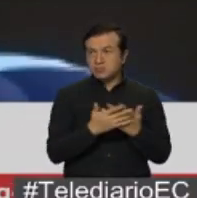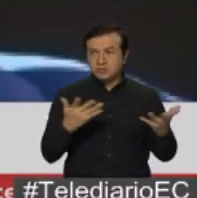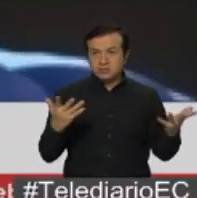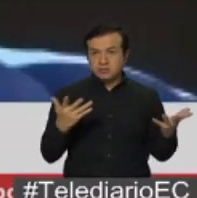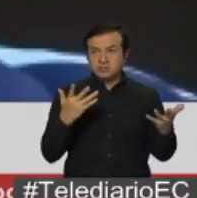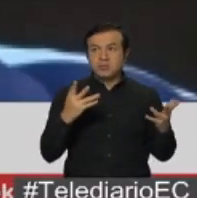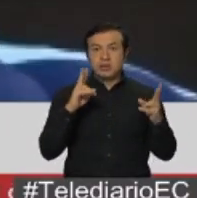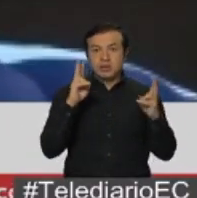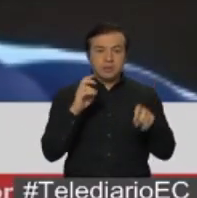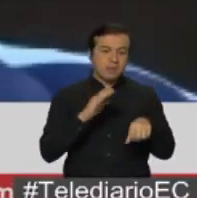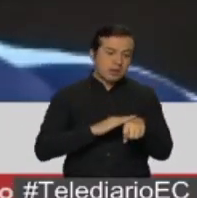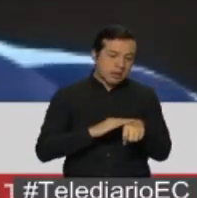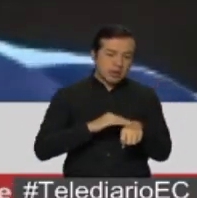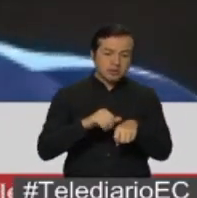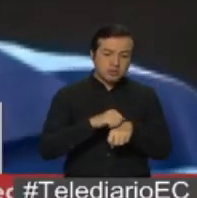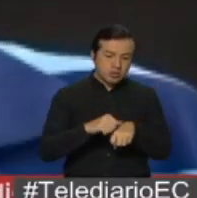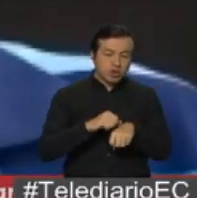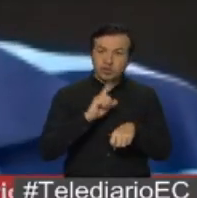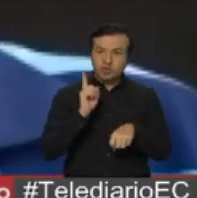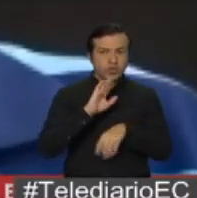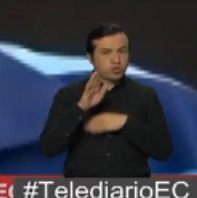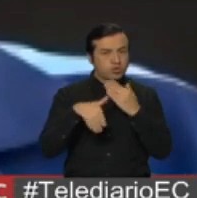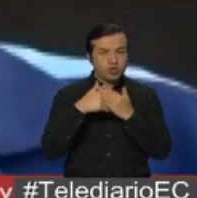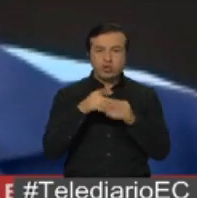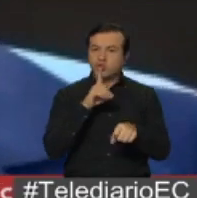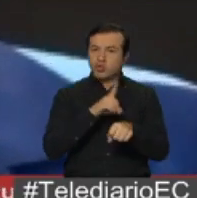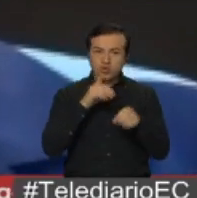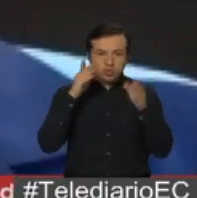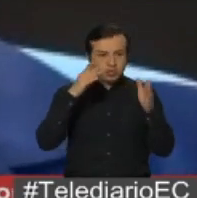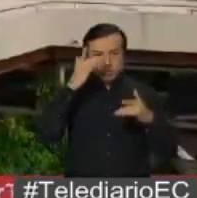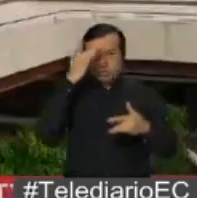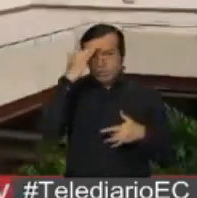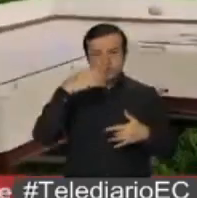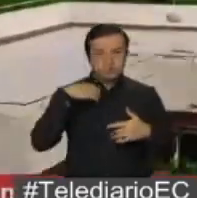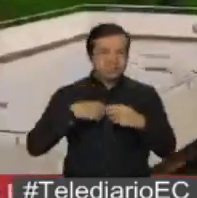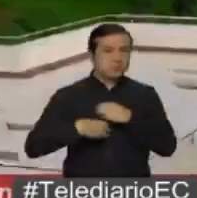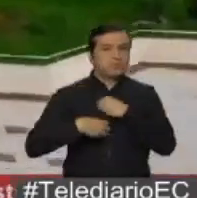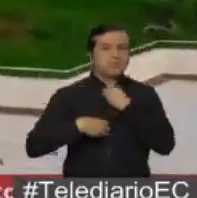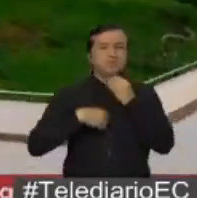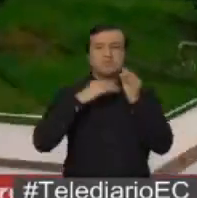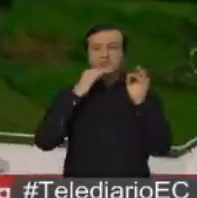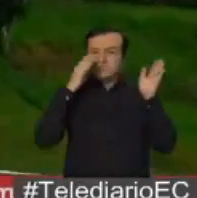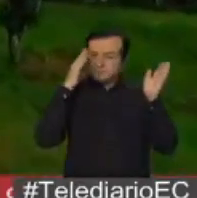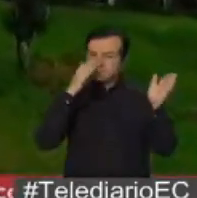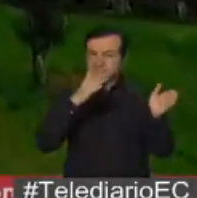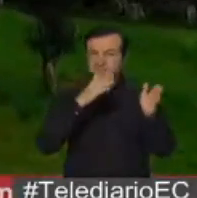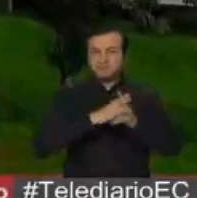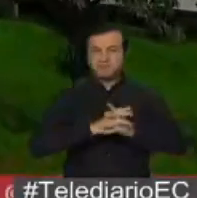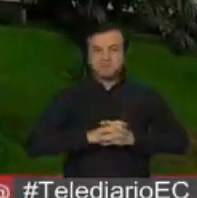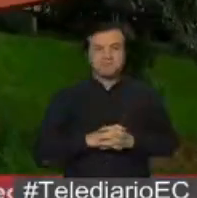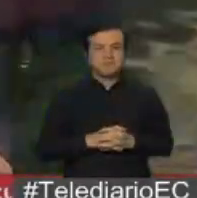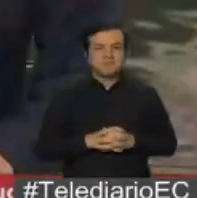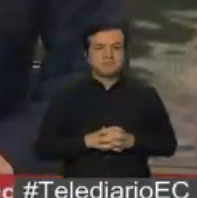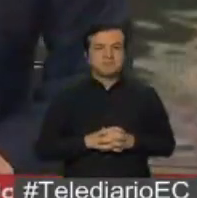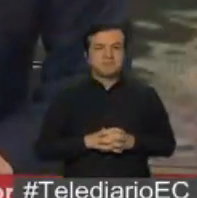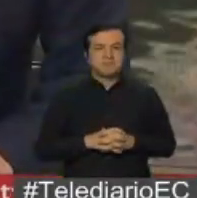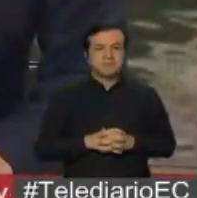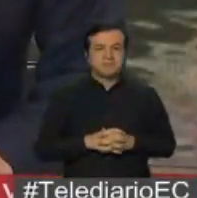dermatología a cirugía ahora todos somos médicos enfrentando el coronavirus oralia pérez medios públicos